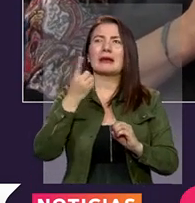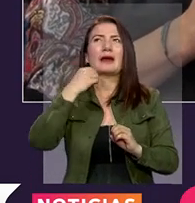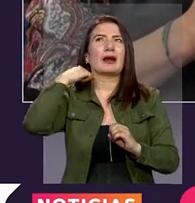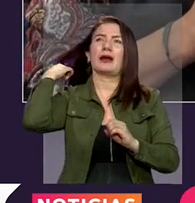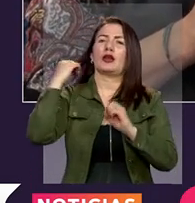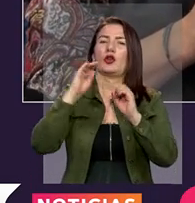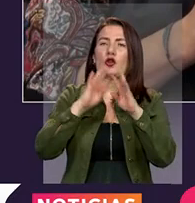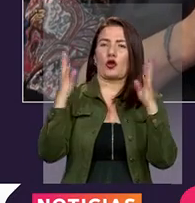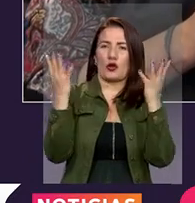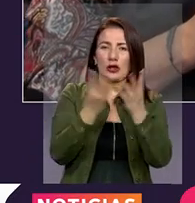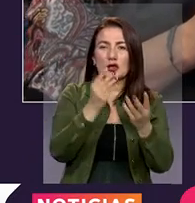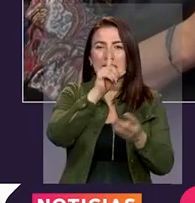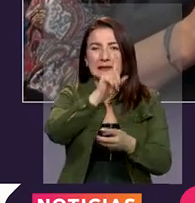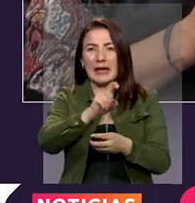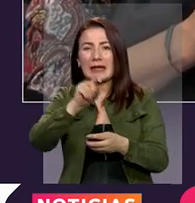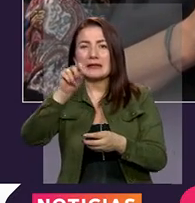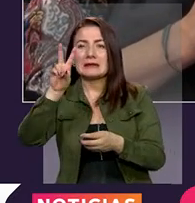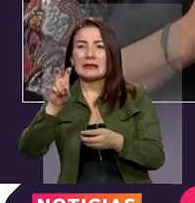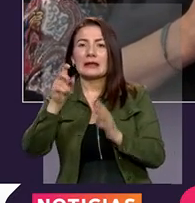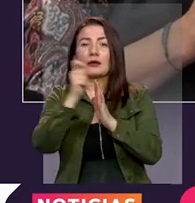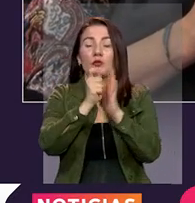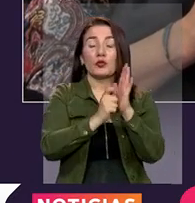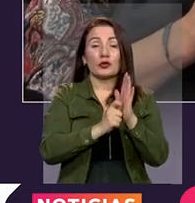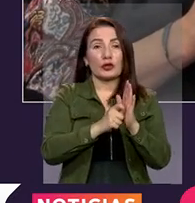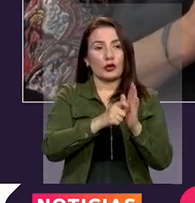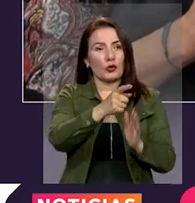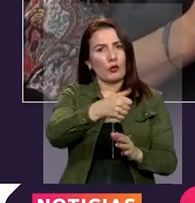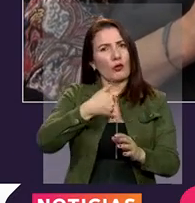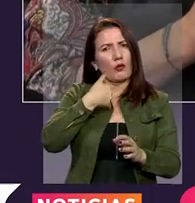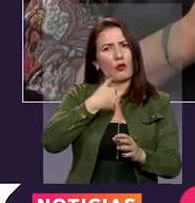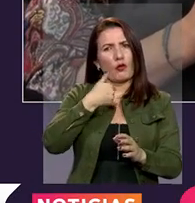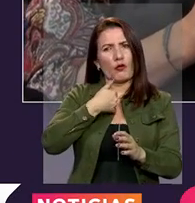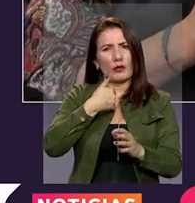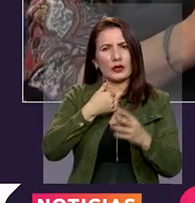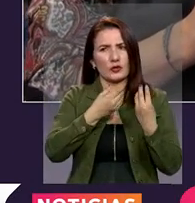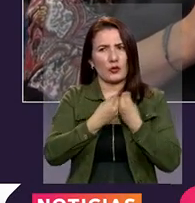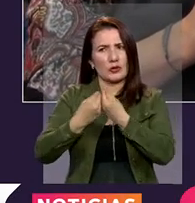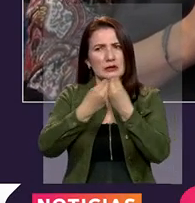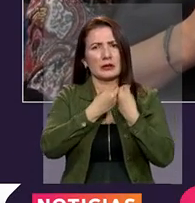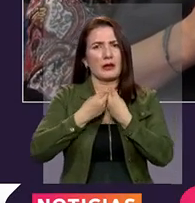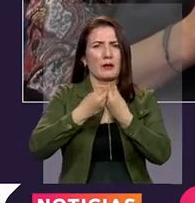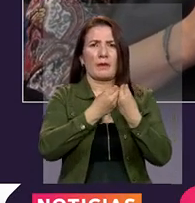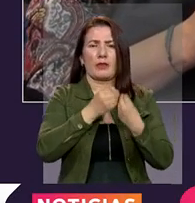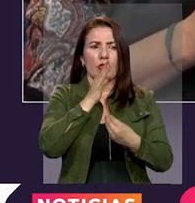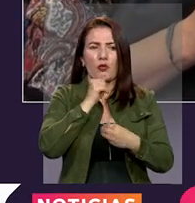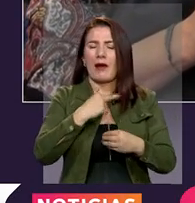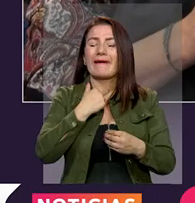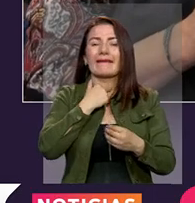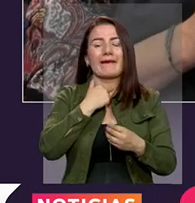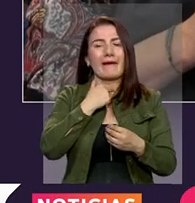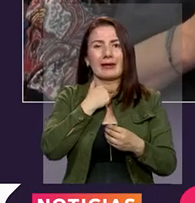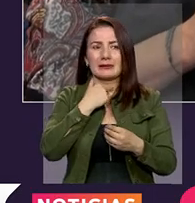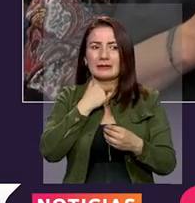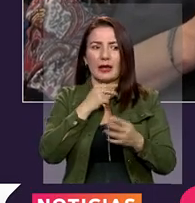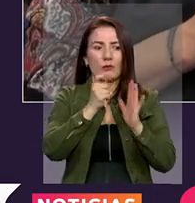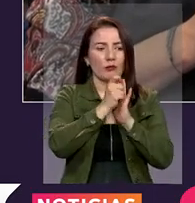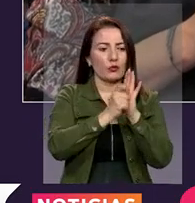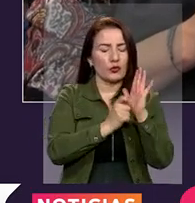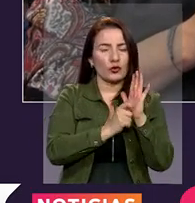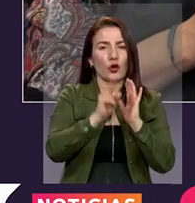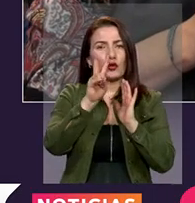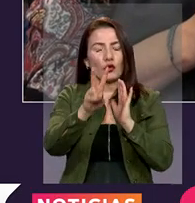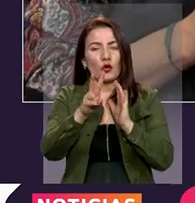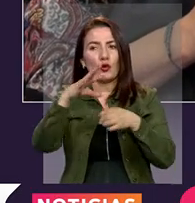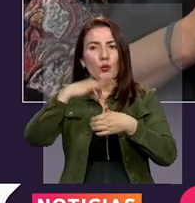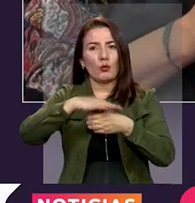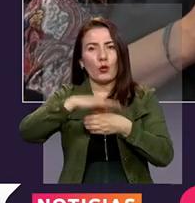Congreso es entre 6 y 7 puntos, en unas elecciones a consejos, por ejemplo, no alcanza ni siquiera los 2 puntos de